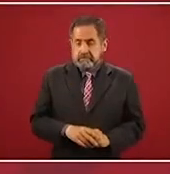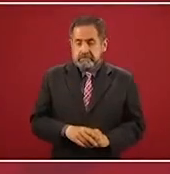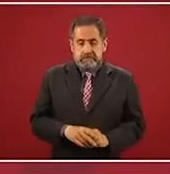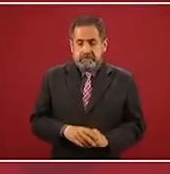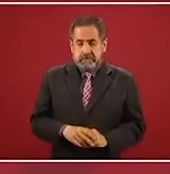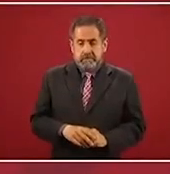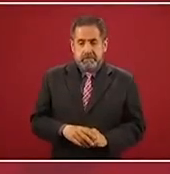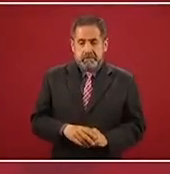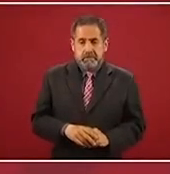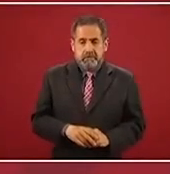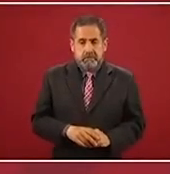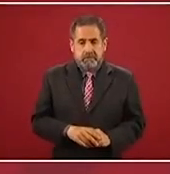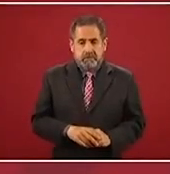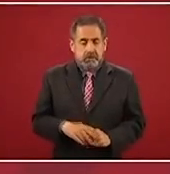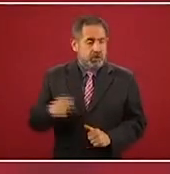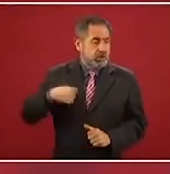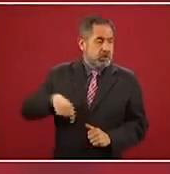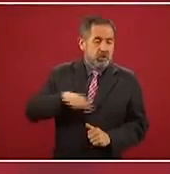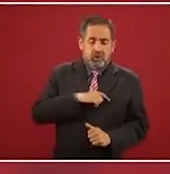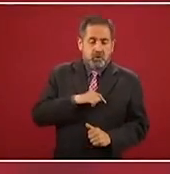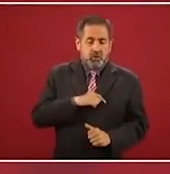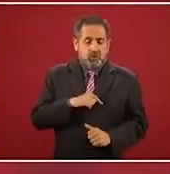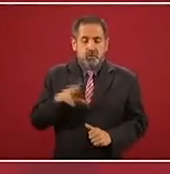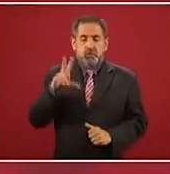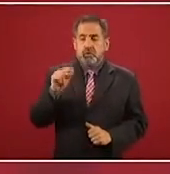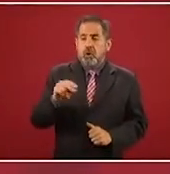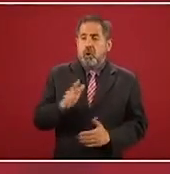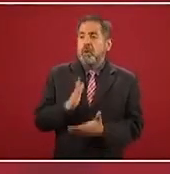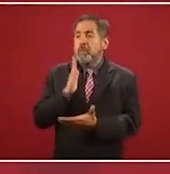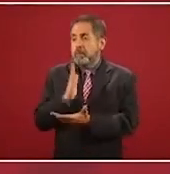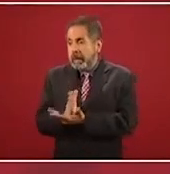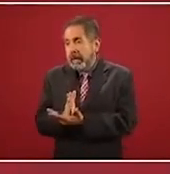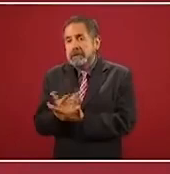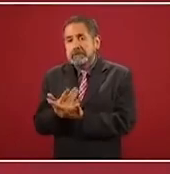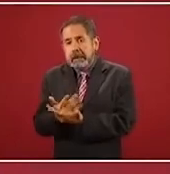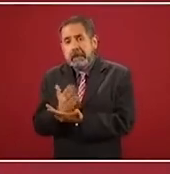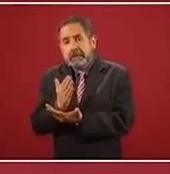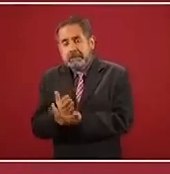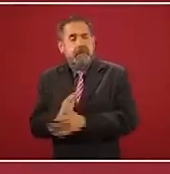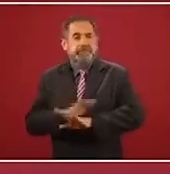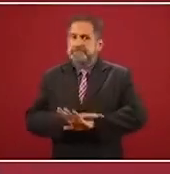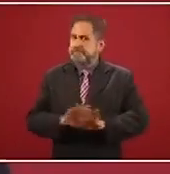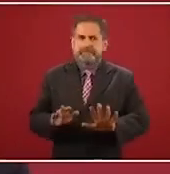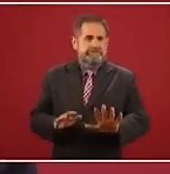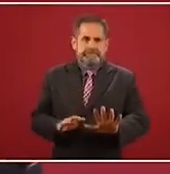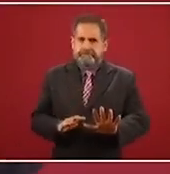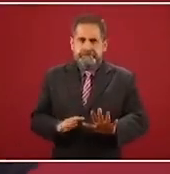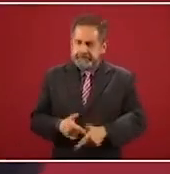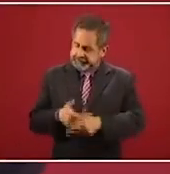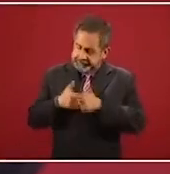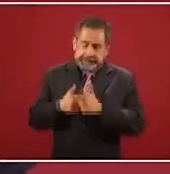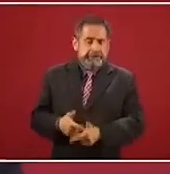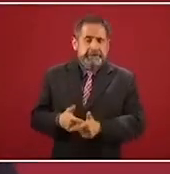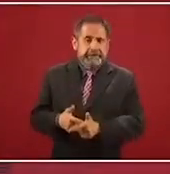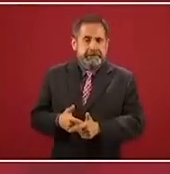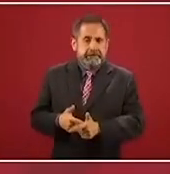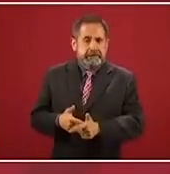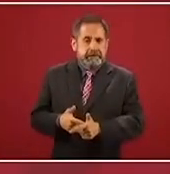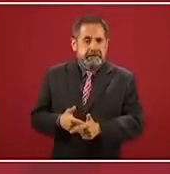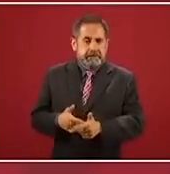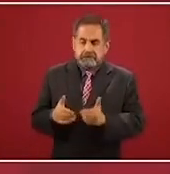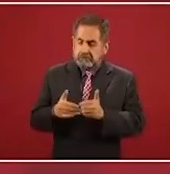a detenernos, vamos